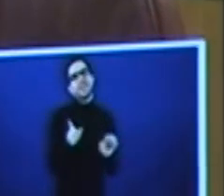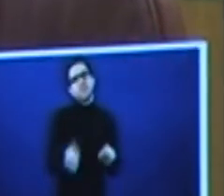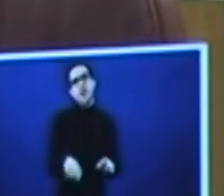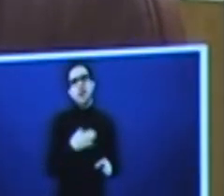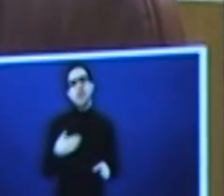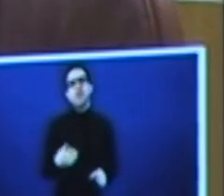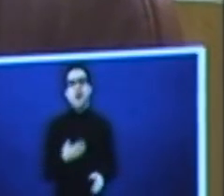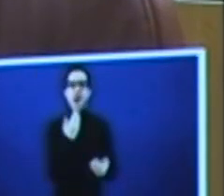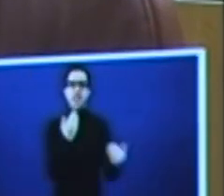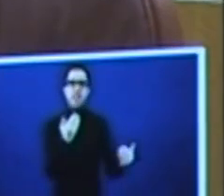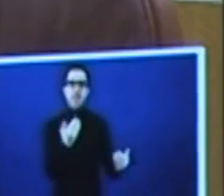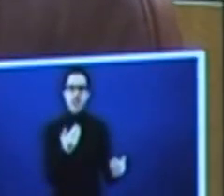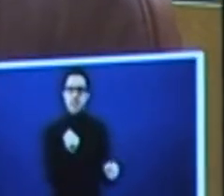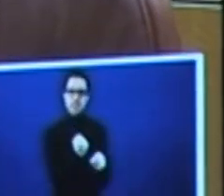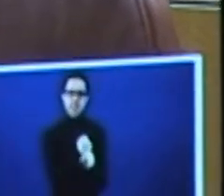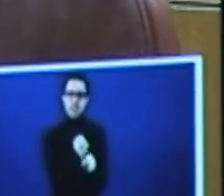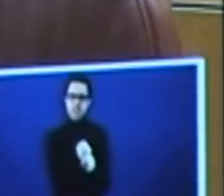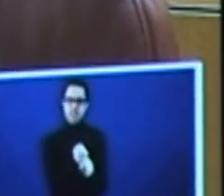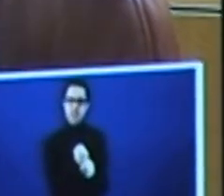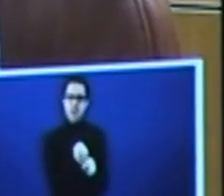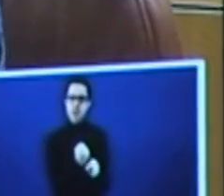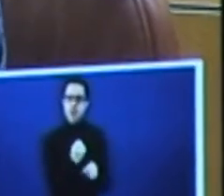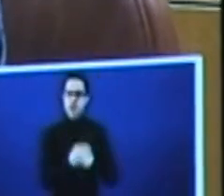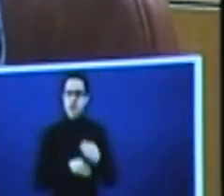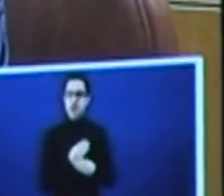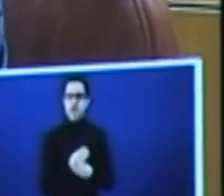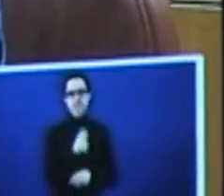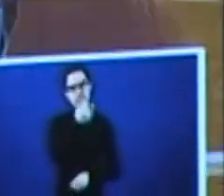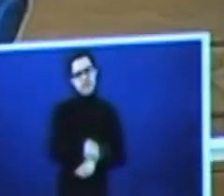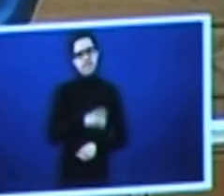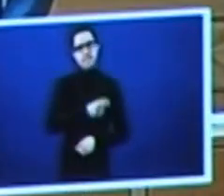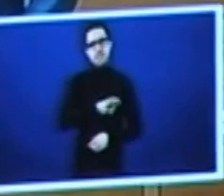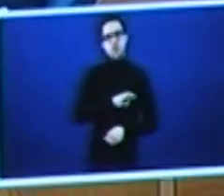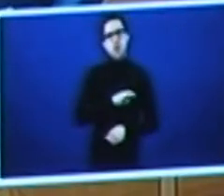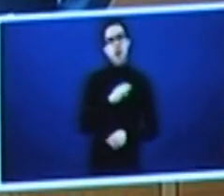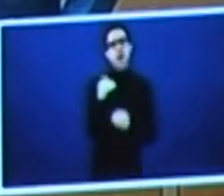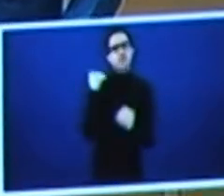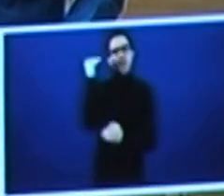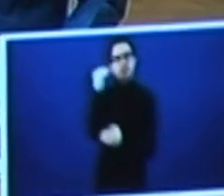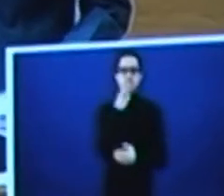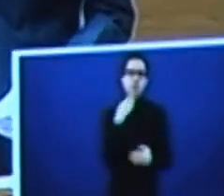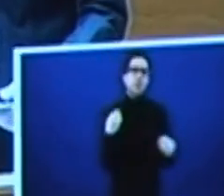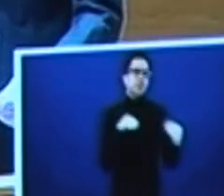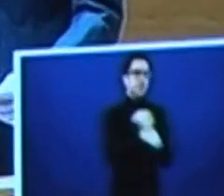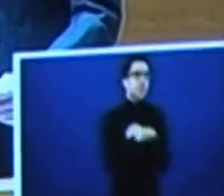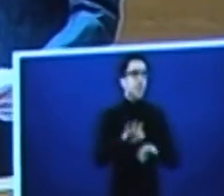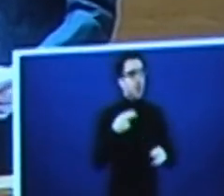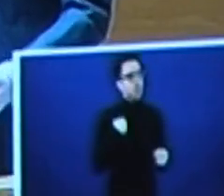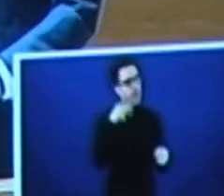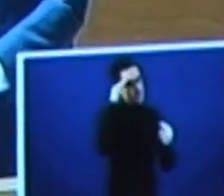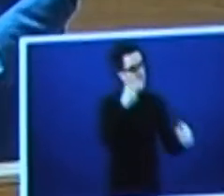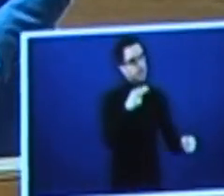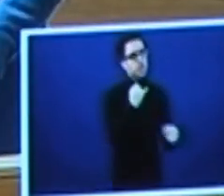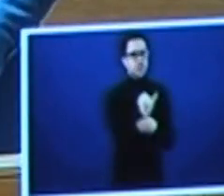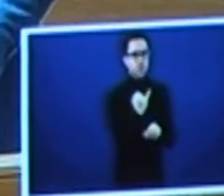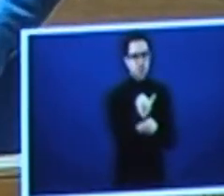explícita e sinceira o traballo feito polo señor Imerich, dende a discrepancia, pero desde a lealdade institucional. Señoría, é